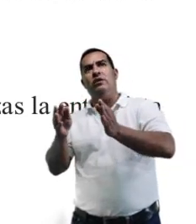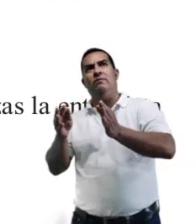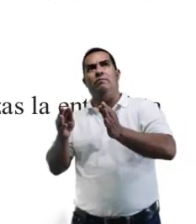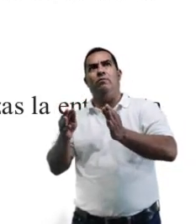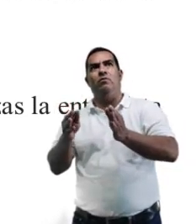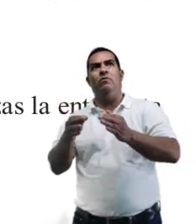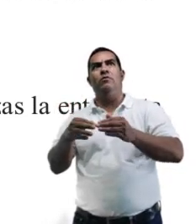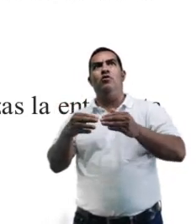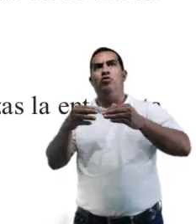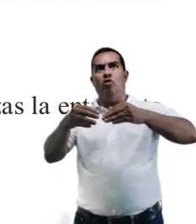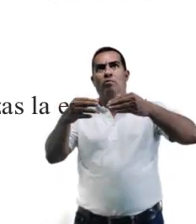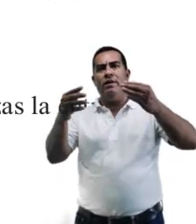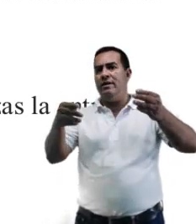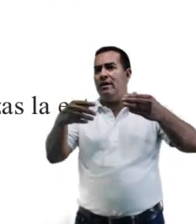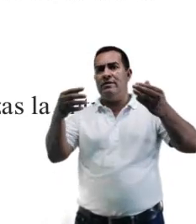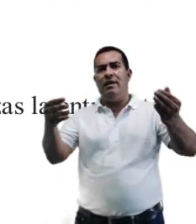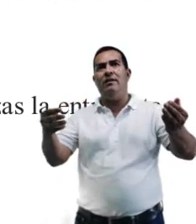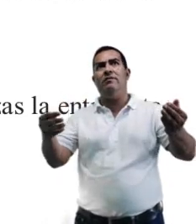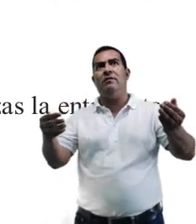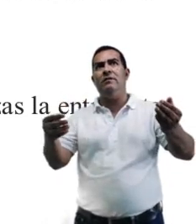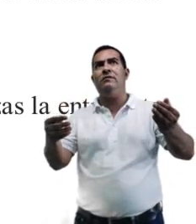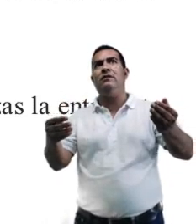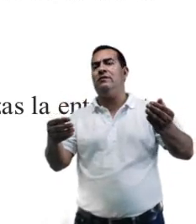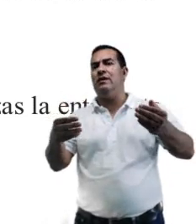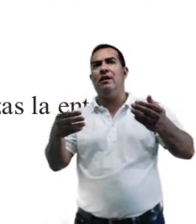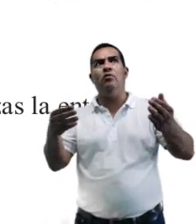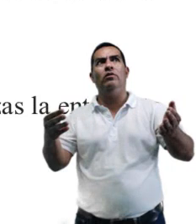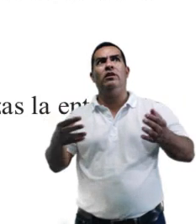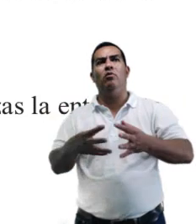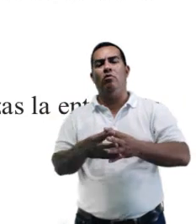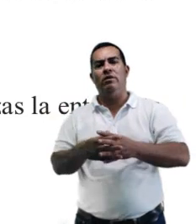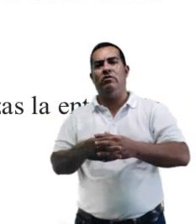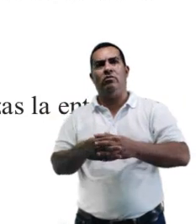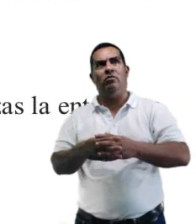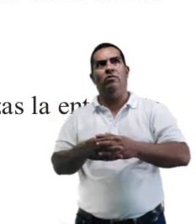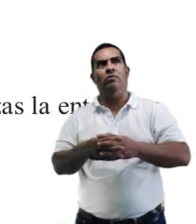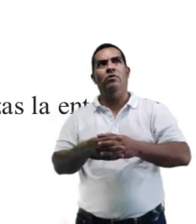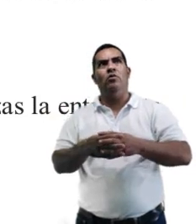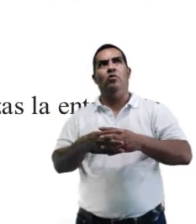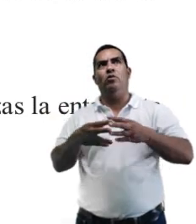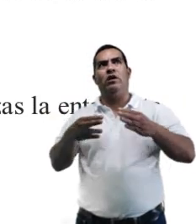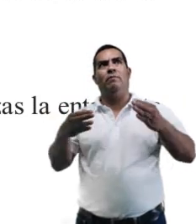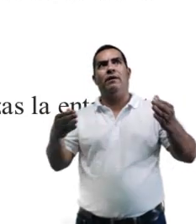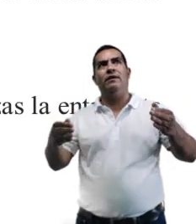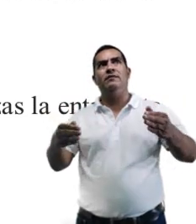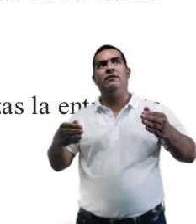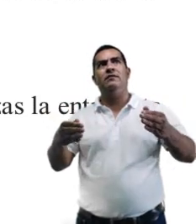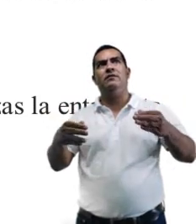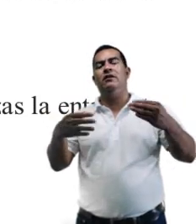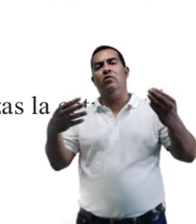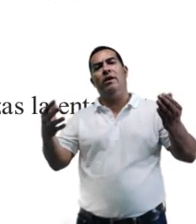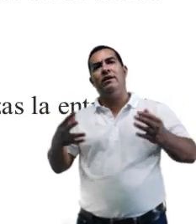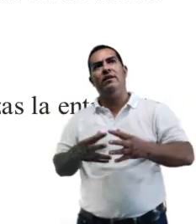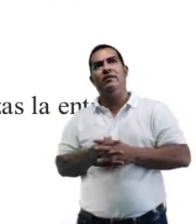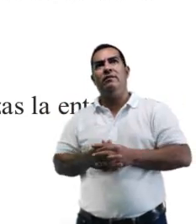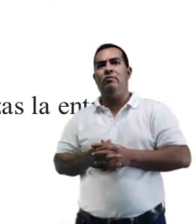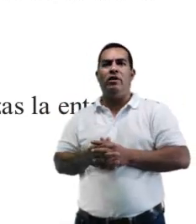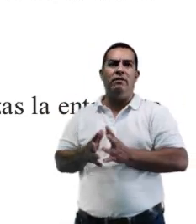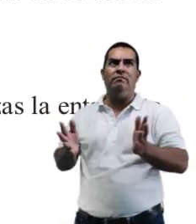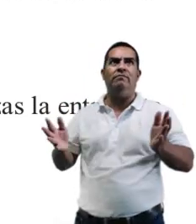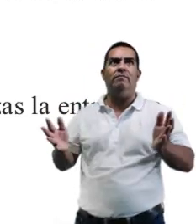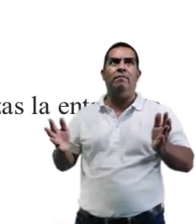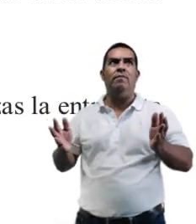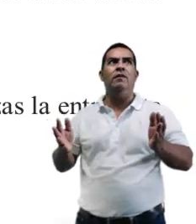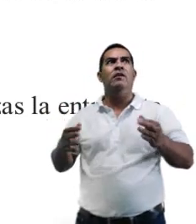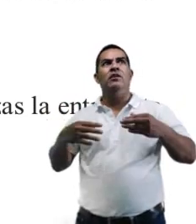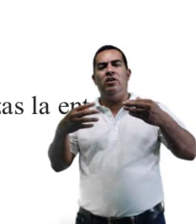respeten tu tiempo. No pueden cancelar entrevistas en el último momento, o que aparezcas y no haya nadie por